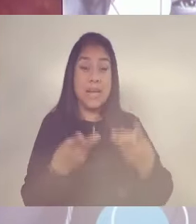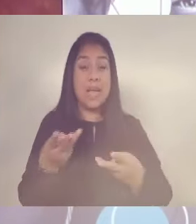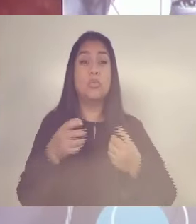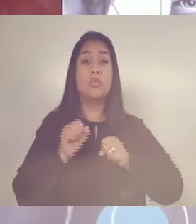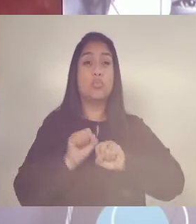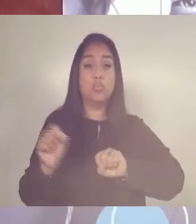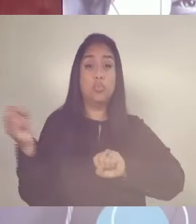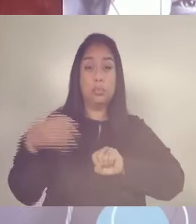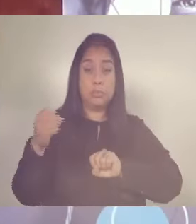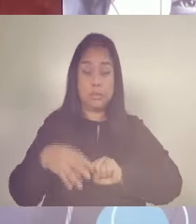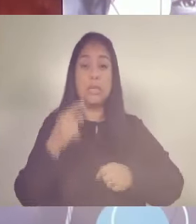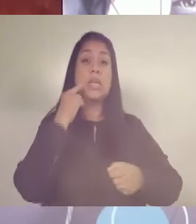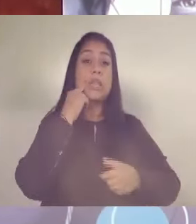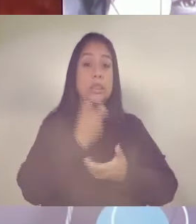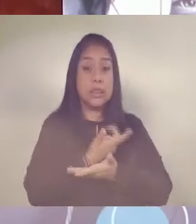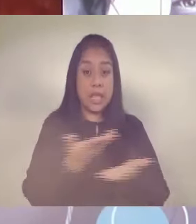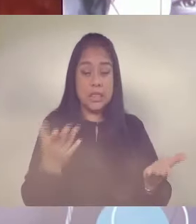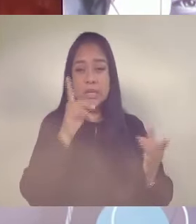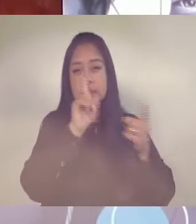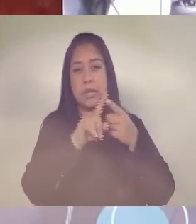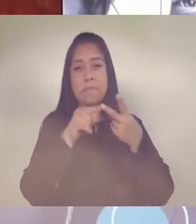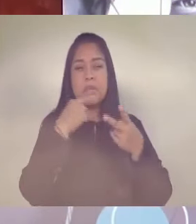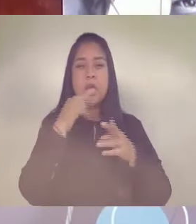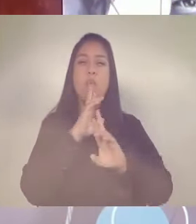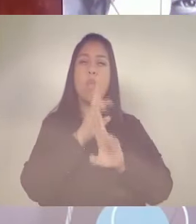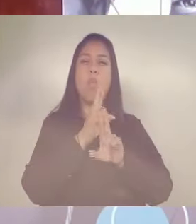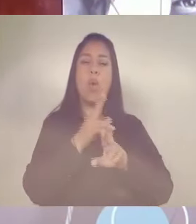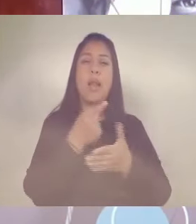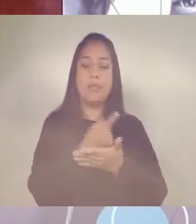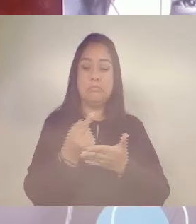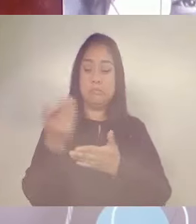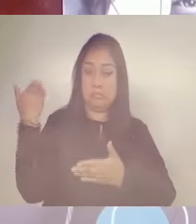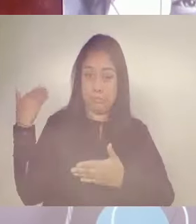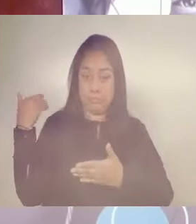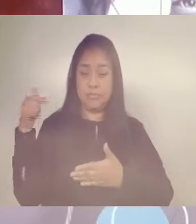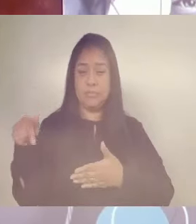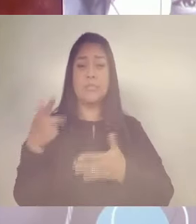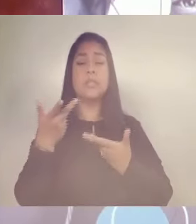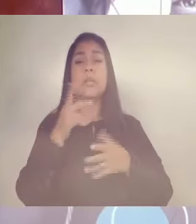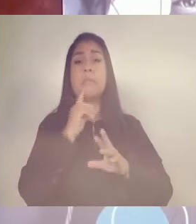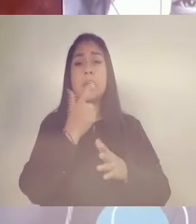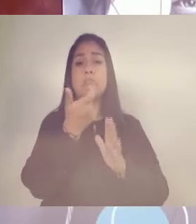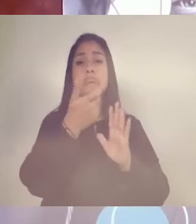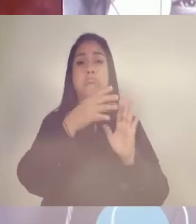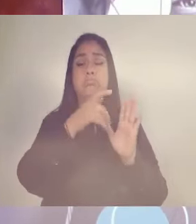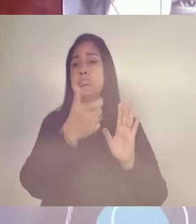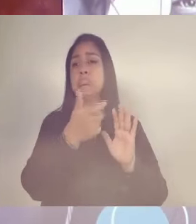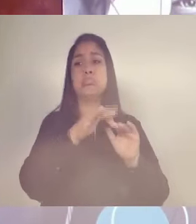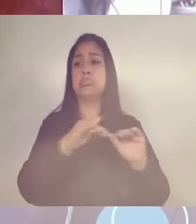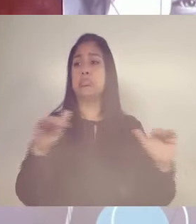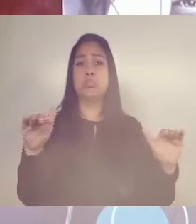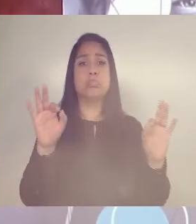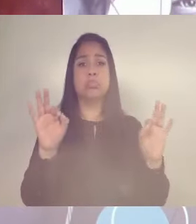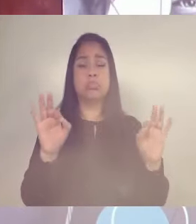barrios. Los resultados a finales de la semana que acaba de terminar son que los precios se mantienen estables.